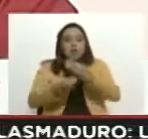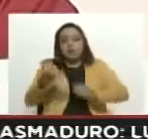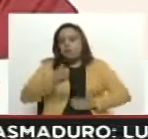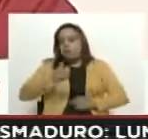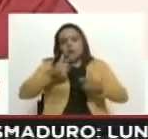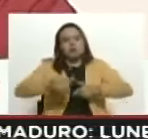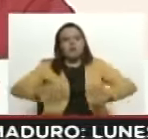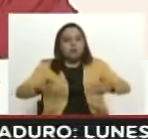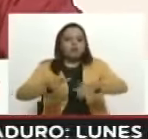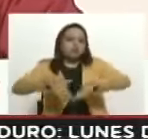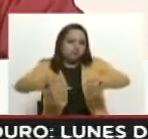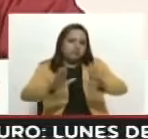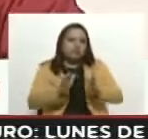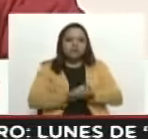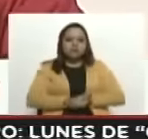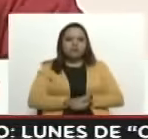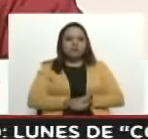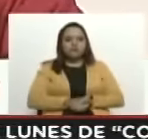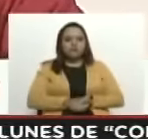reclamar.